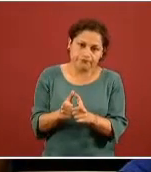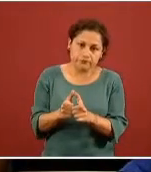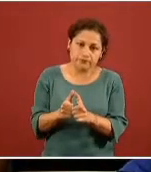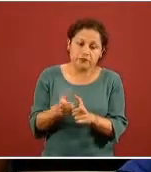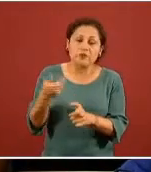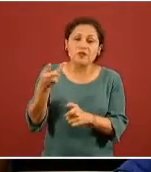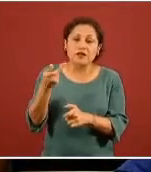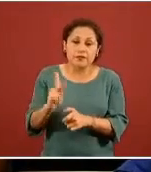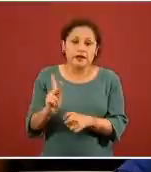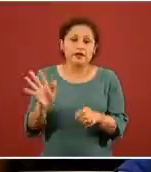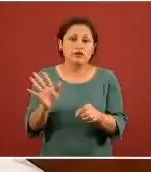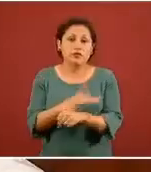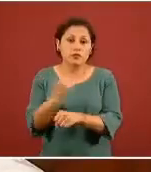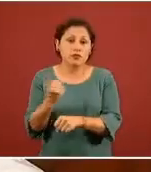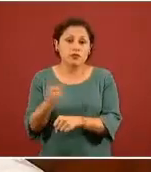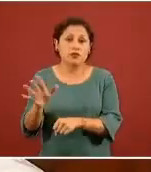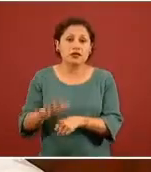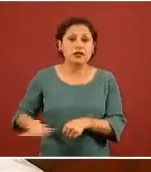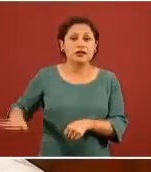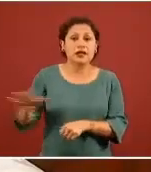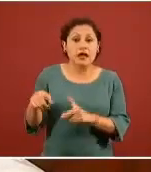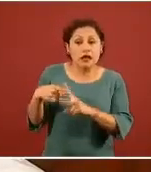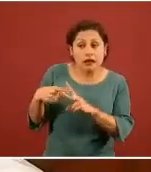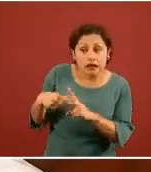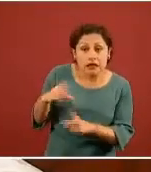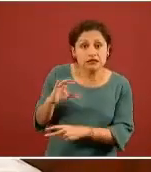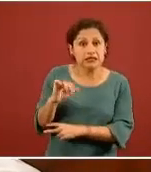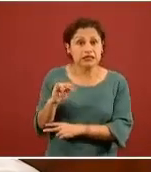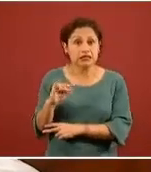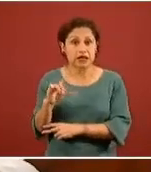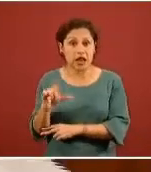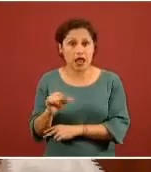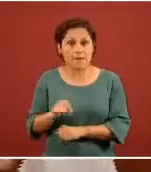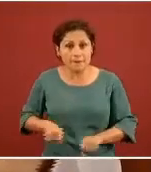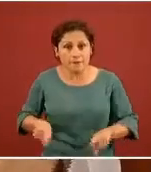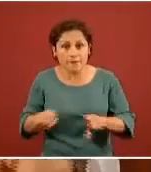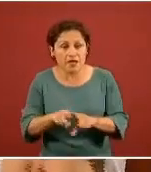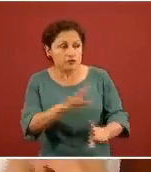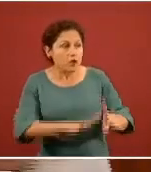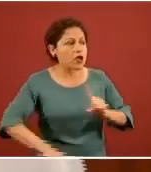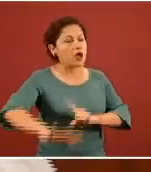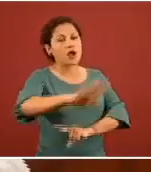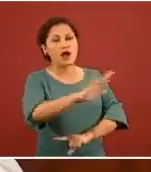mayor, porque no es un sistema centinela, es un sistema que